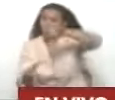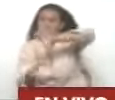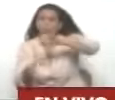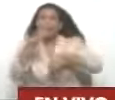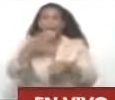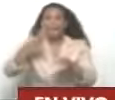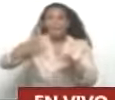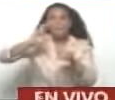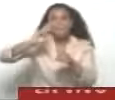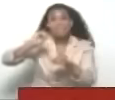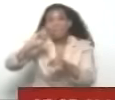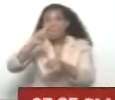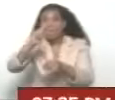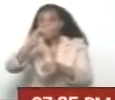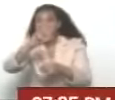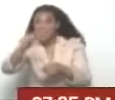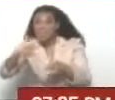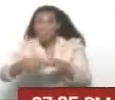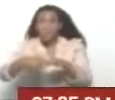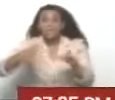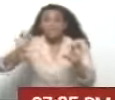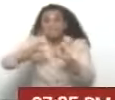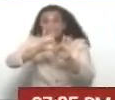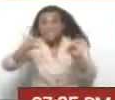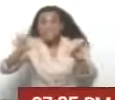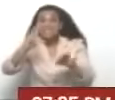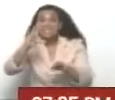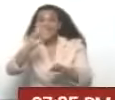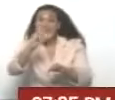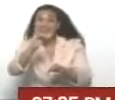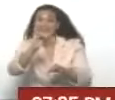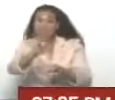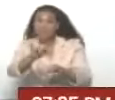Pepino, celery,